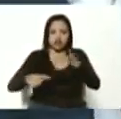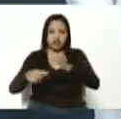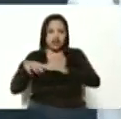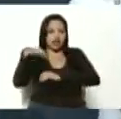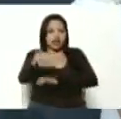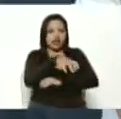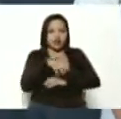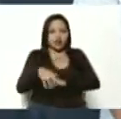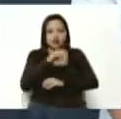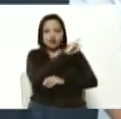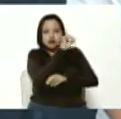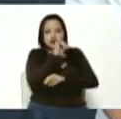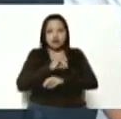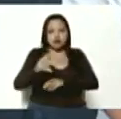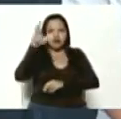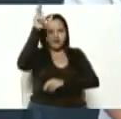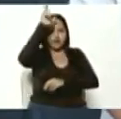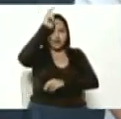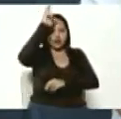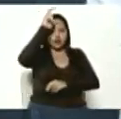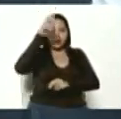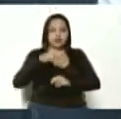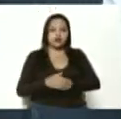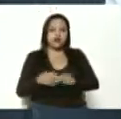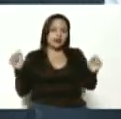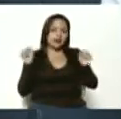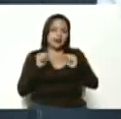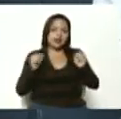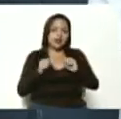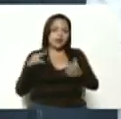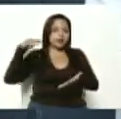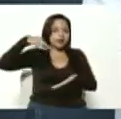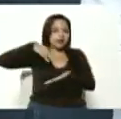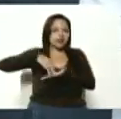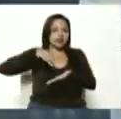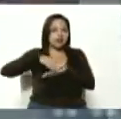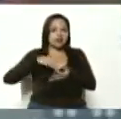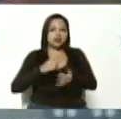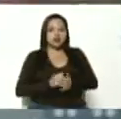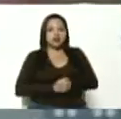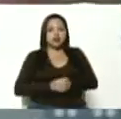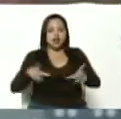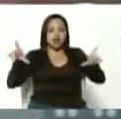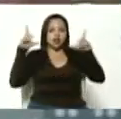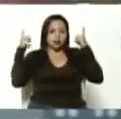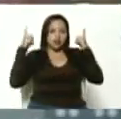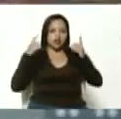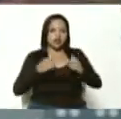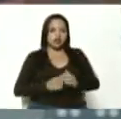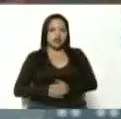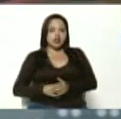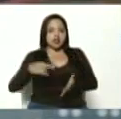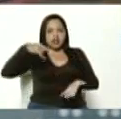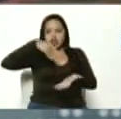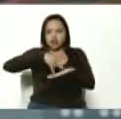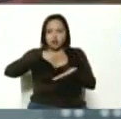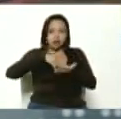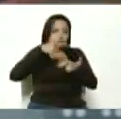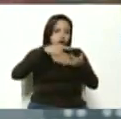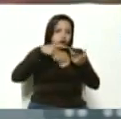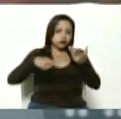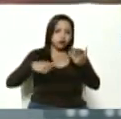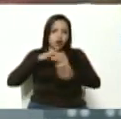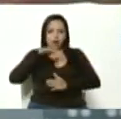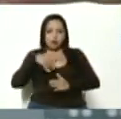Zulia, Falcón, Mérida, Miranda, La Guaira, Carabobo, para poder